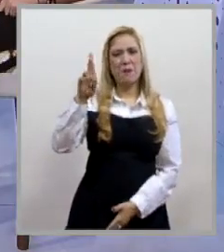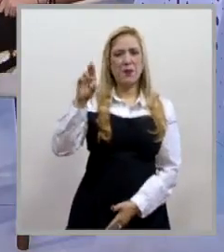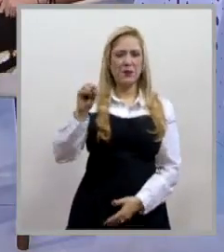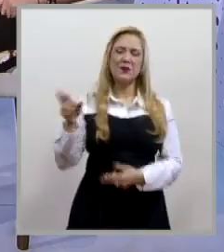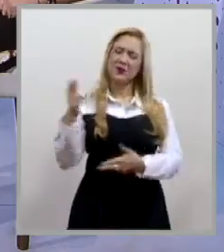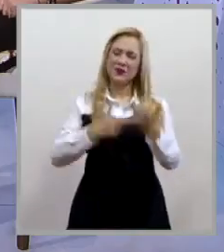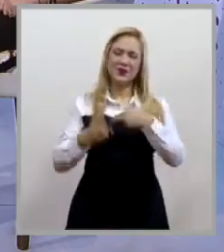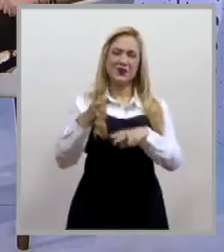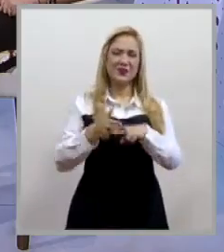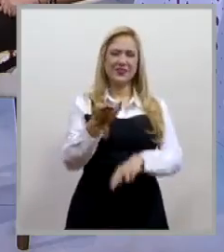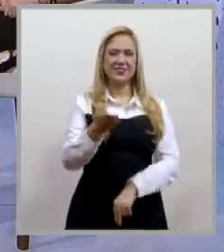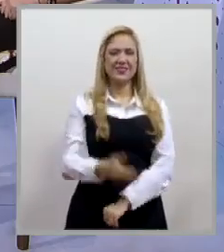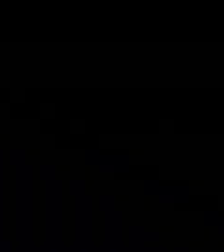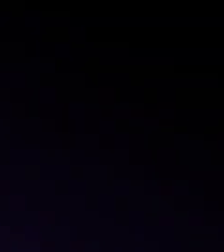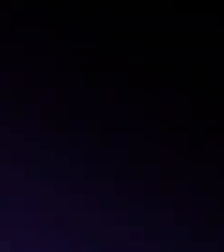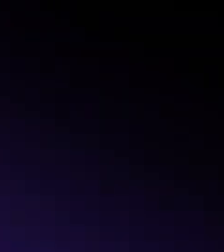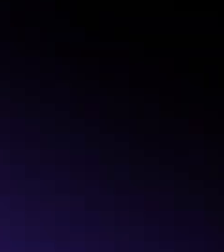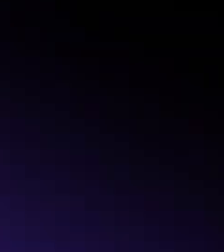Ya regresamos.